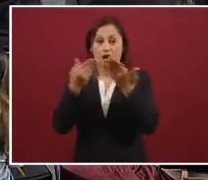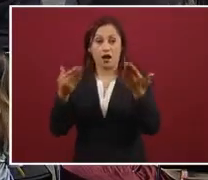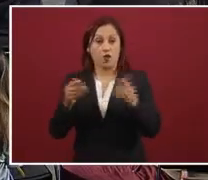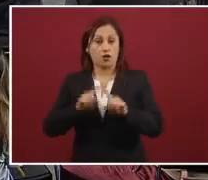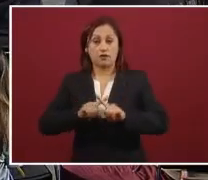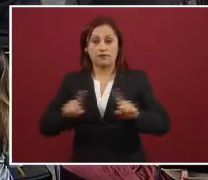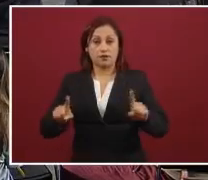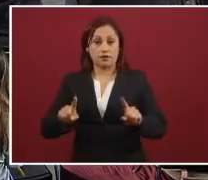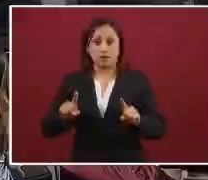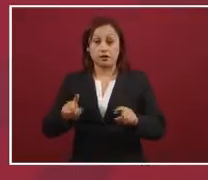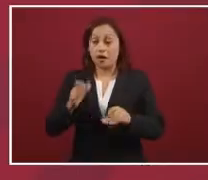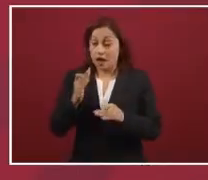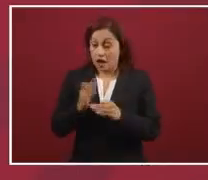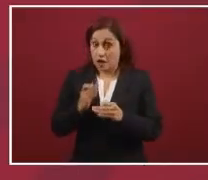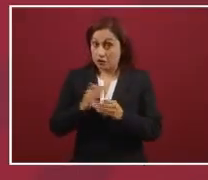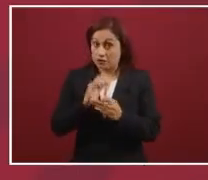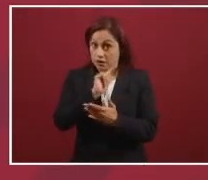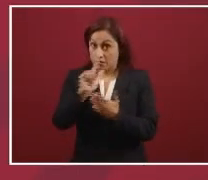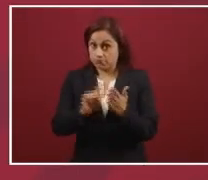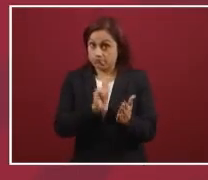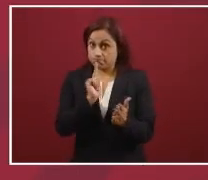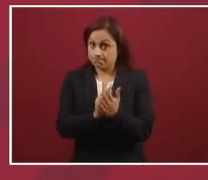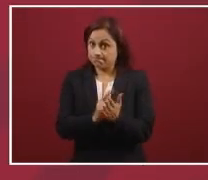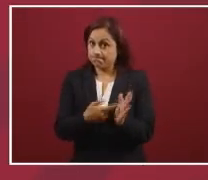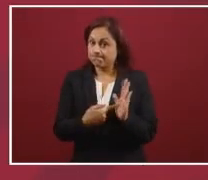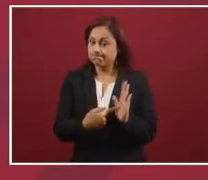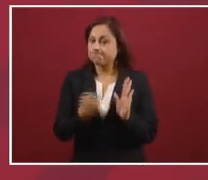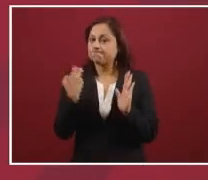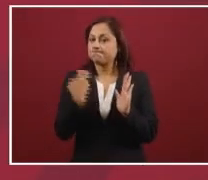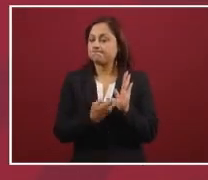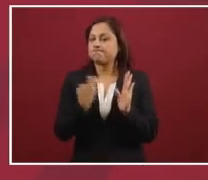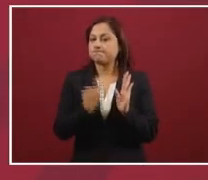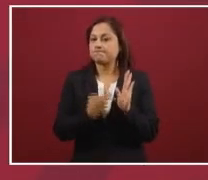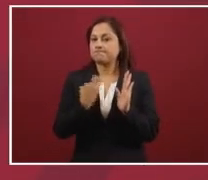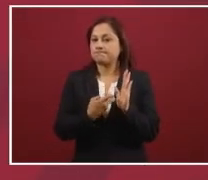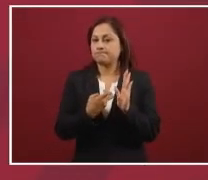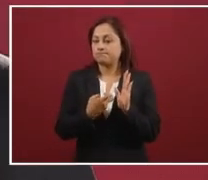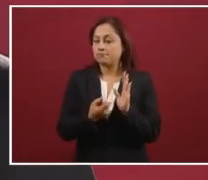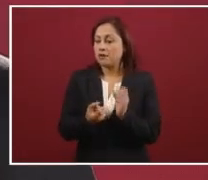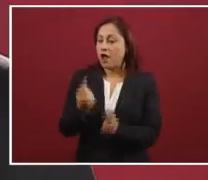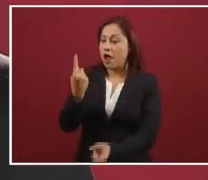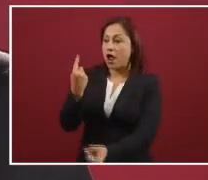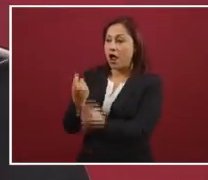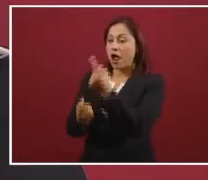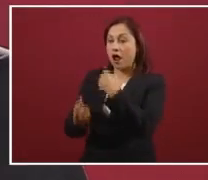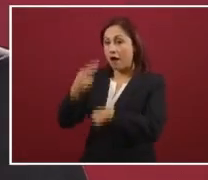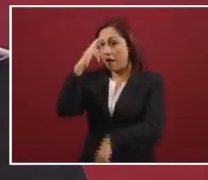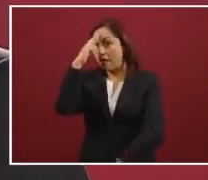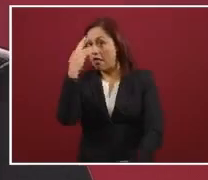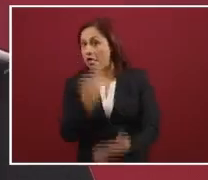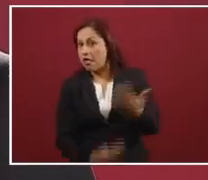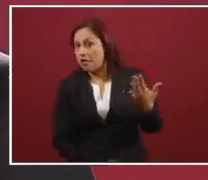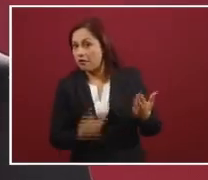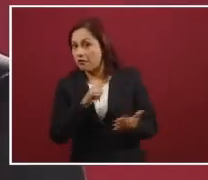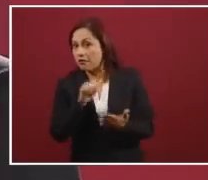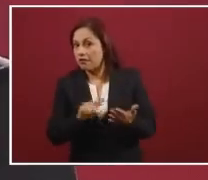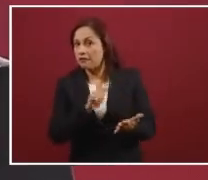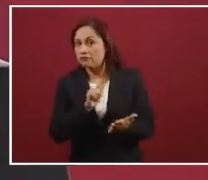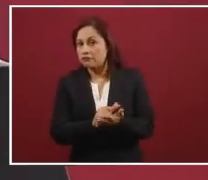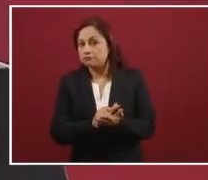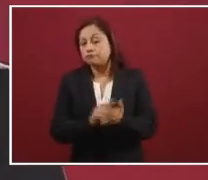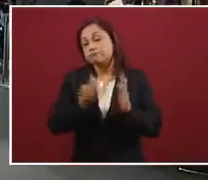en efecto, la ley es la ley. Y el que la viole tiene que pagar